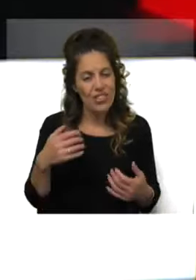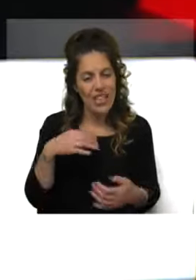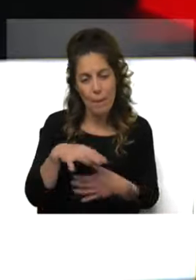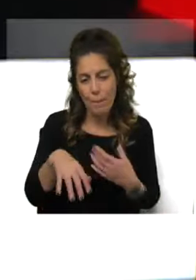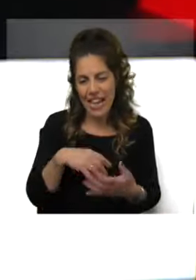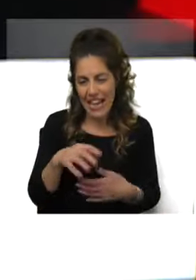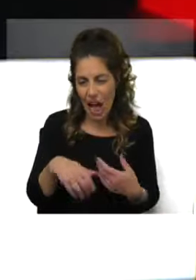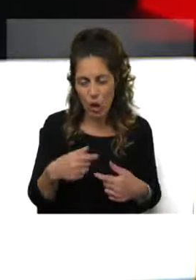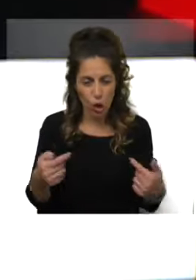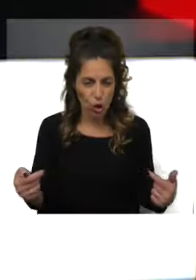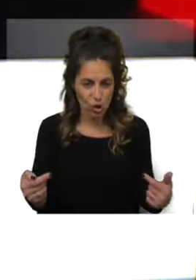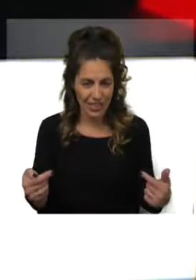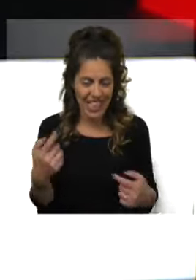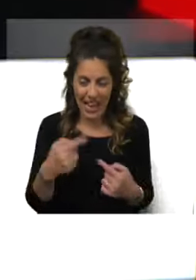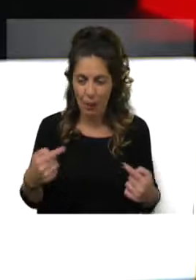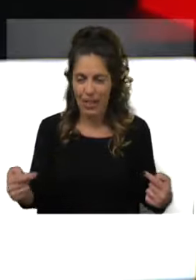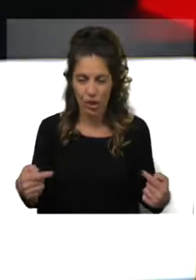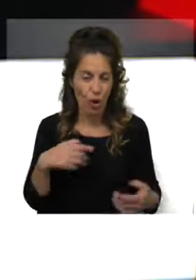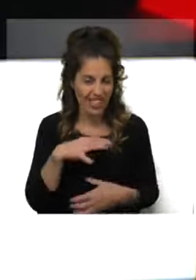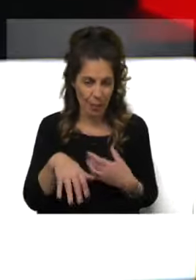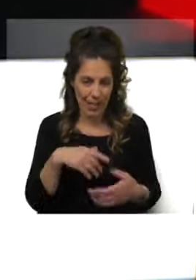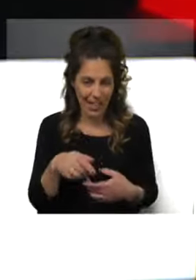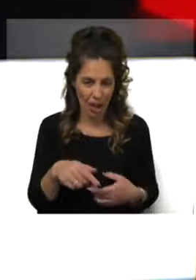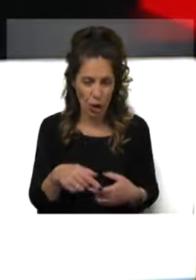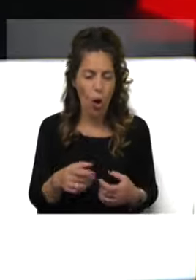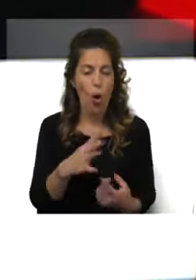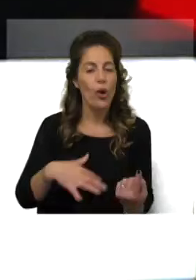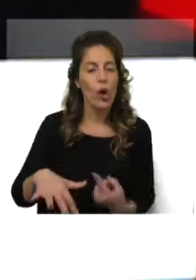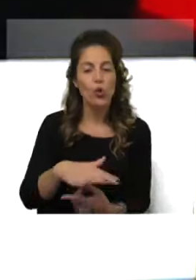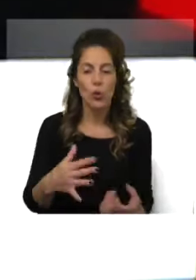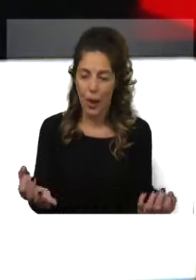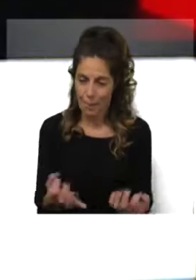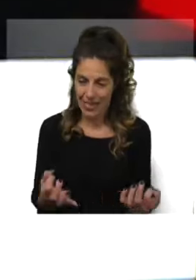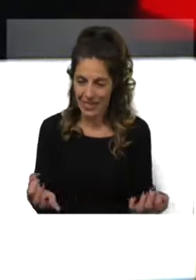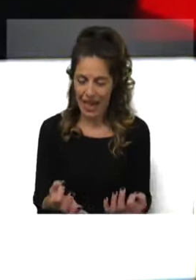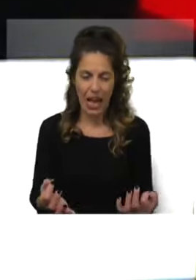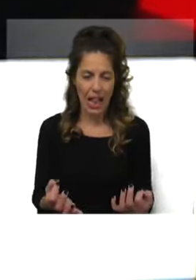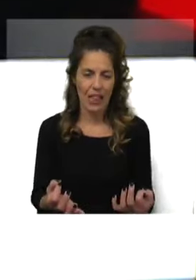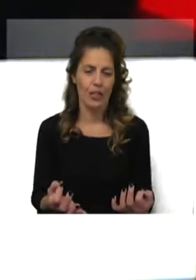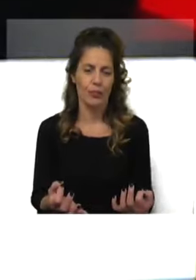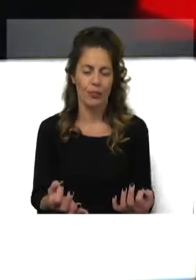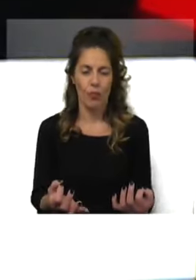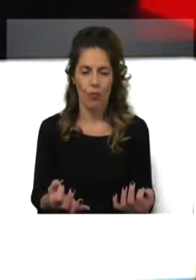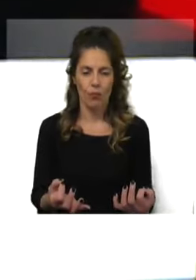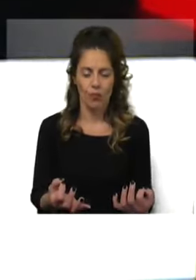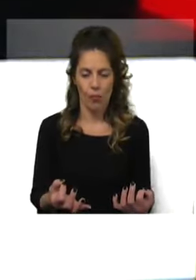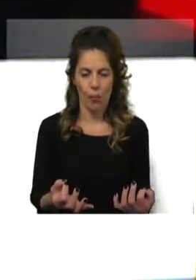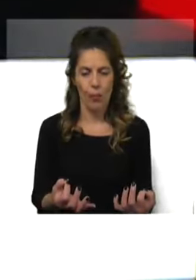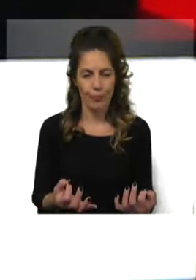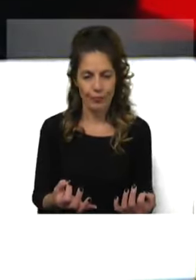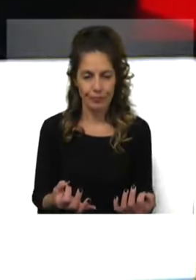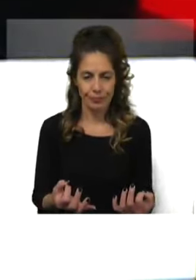de de de elementos una coyuntura muy particular en una este digamos en